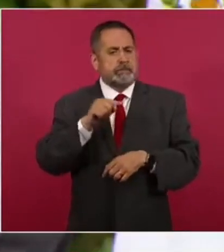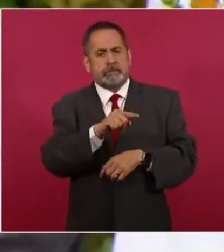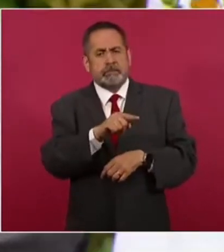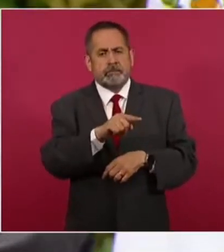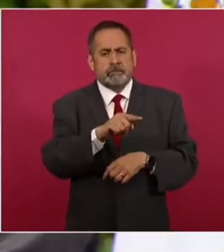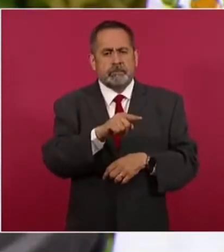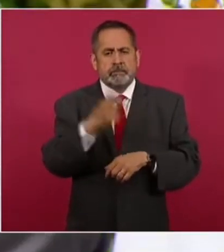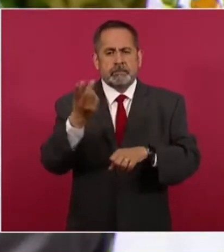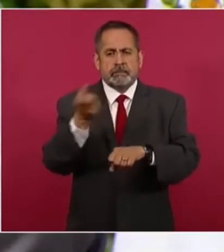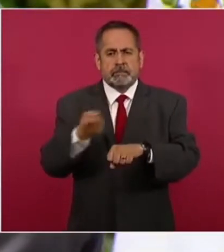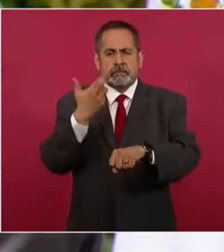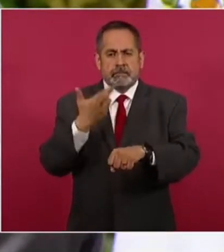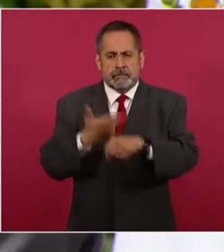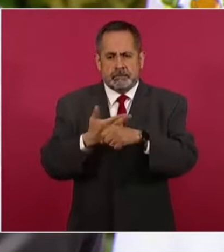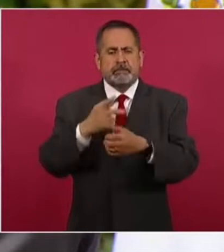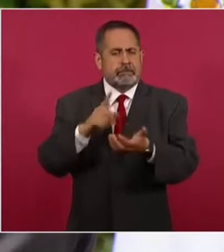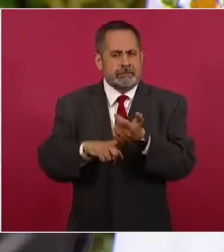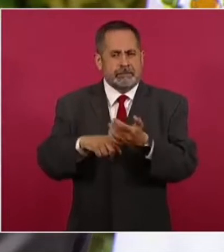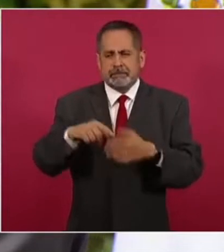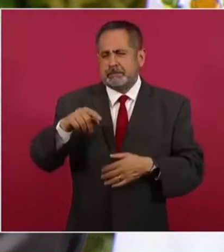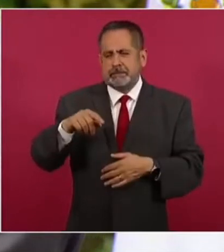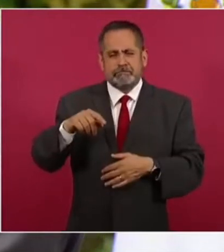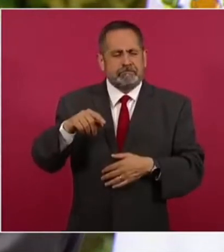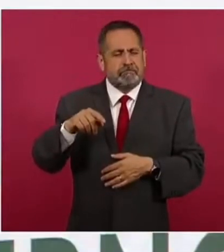de la Secretaría de Marina.